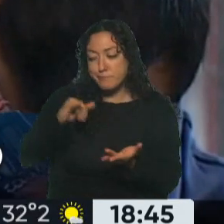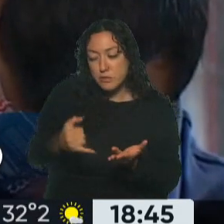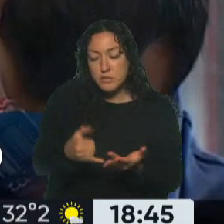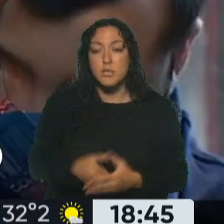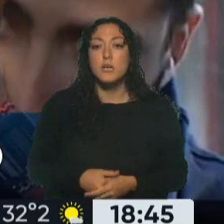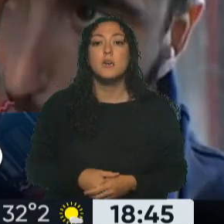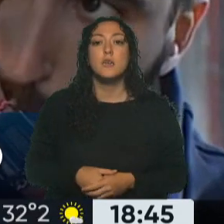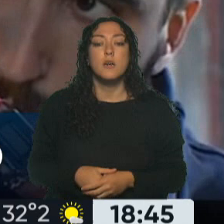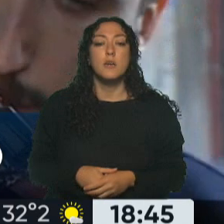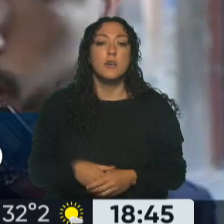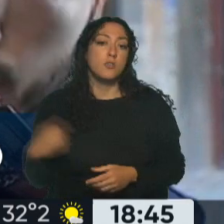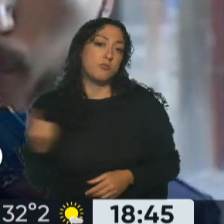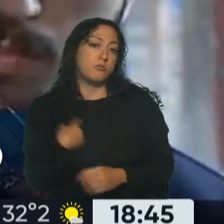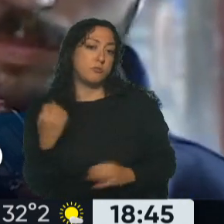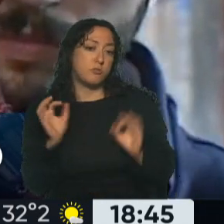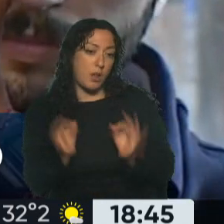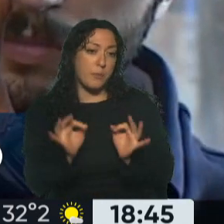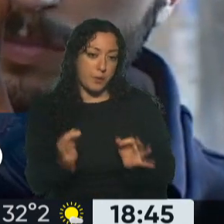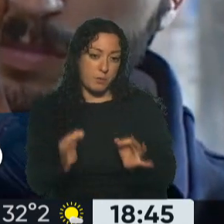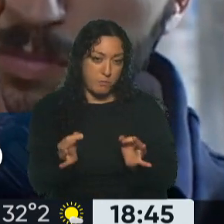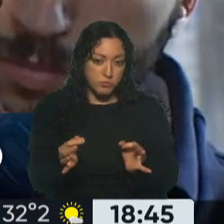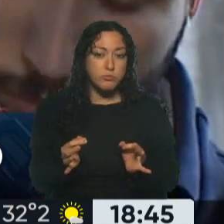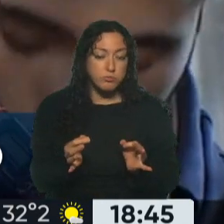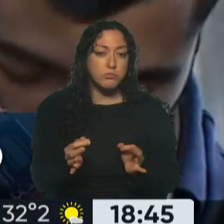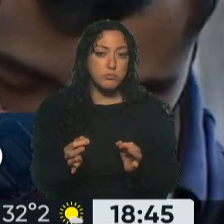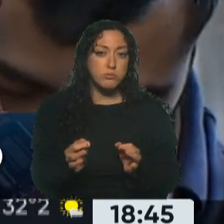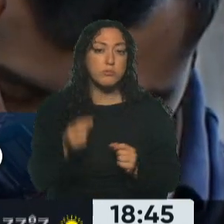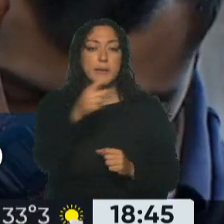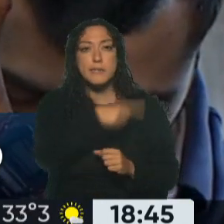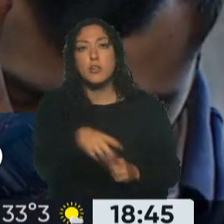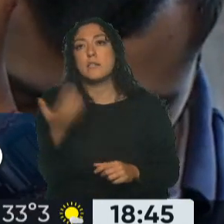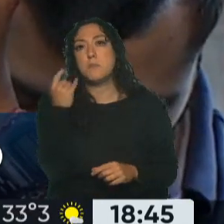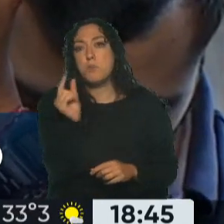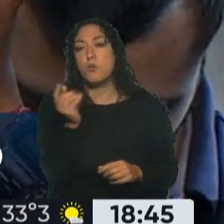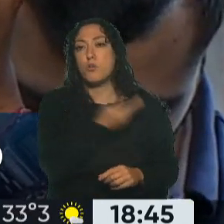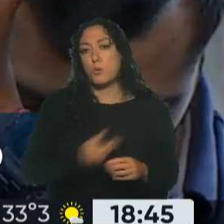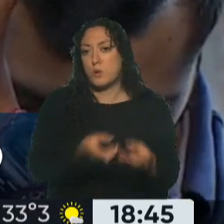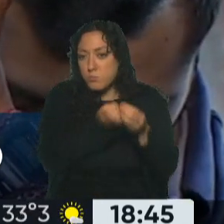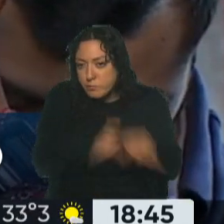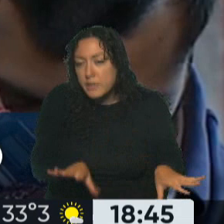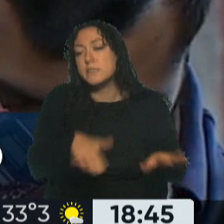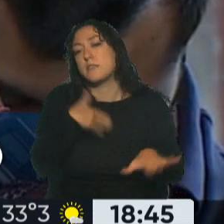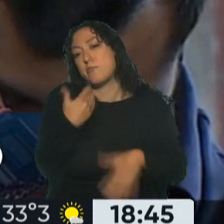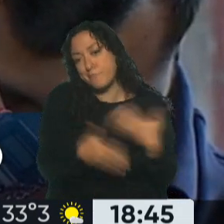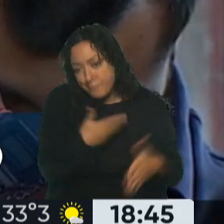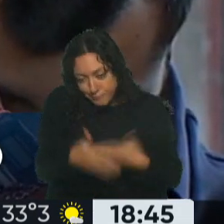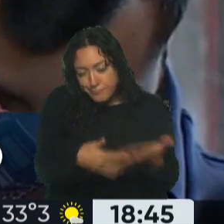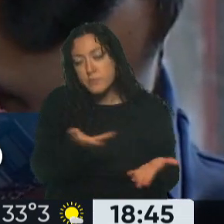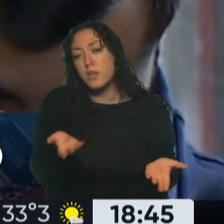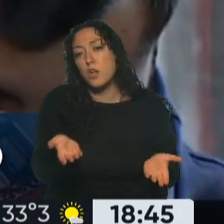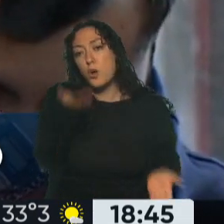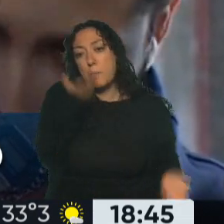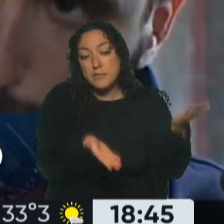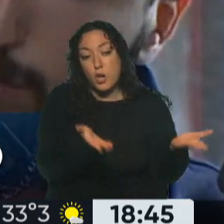sabiendo, como sabemos nosotros, que recién se están haciendo cargo del gobierno. Este es un paso importante respecto del gobierno anterior,